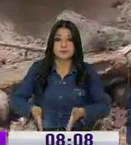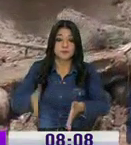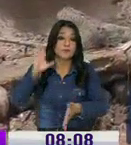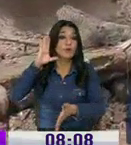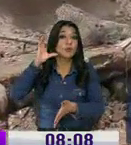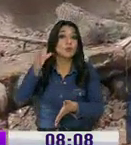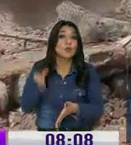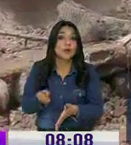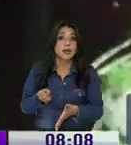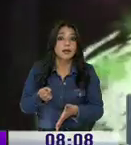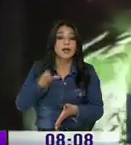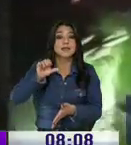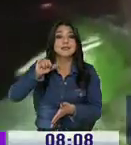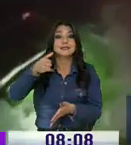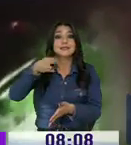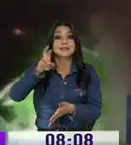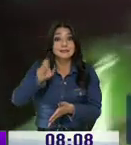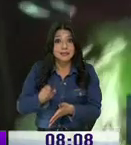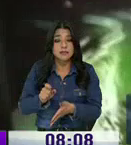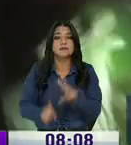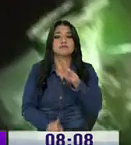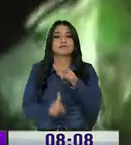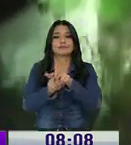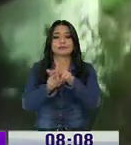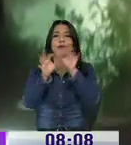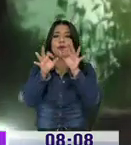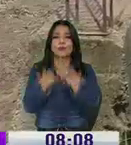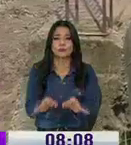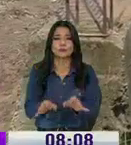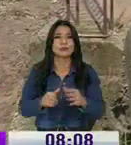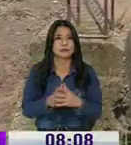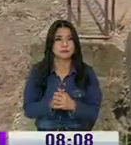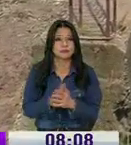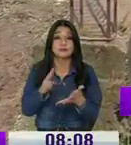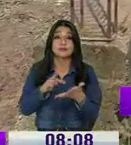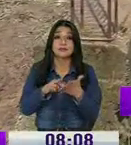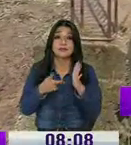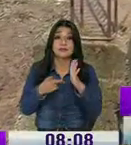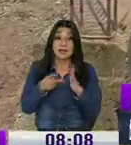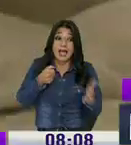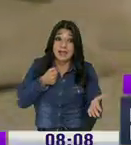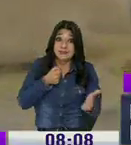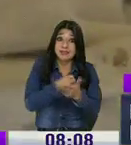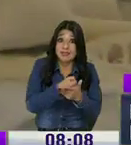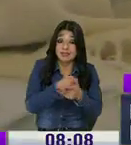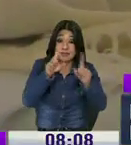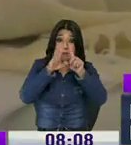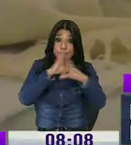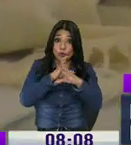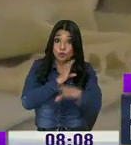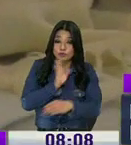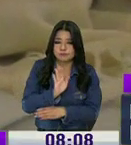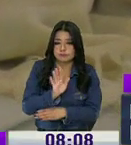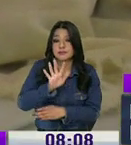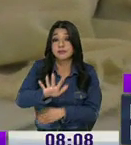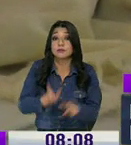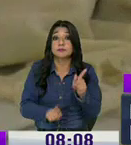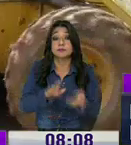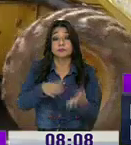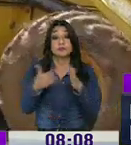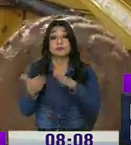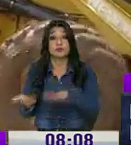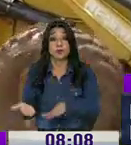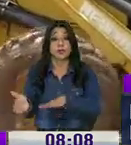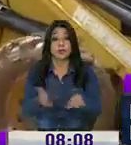a la altura de Sixic? Se trató de un evento fortuito que no está catalogado como accidente, a pesar que murieron 5 personas